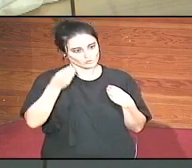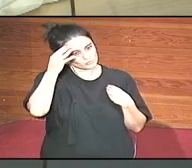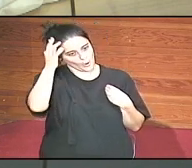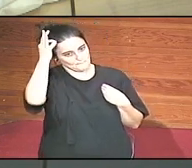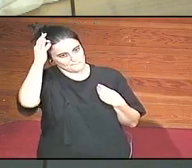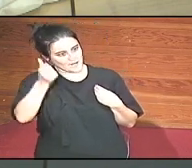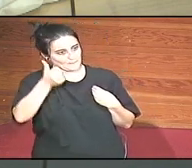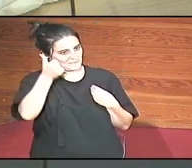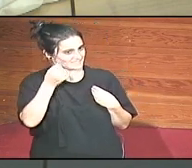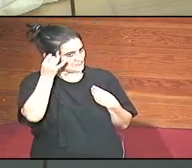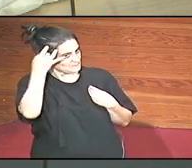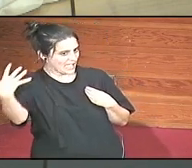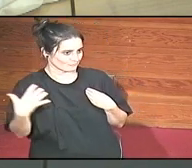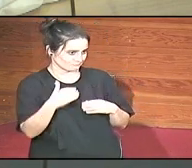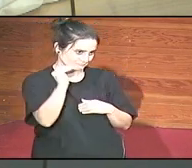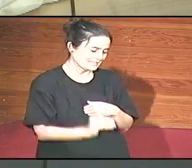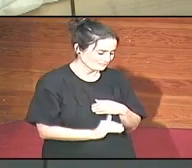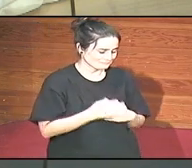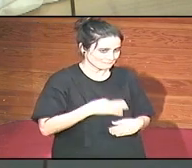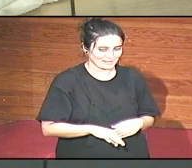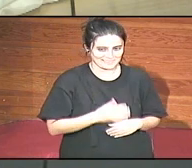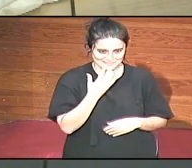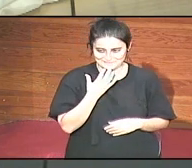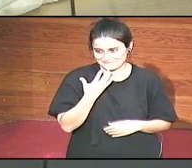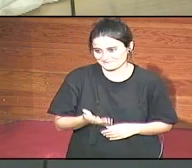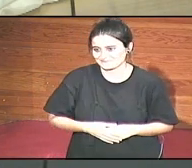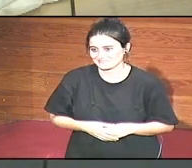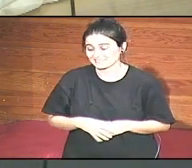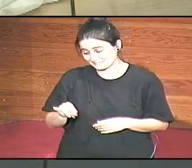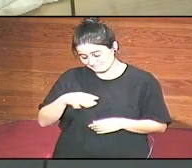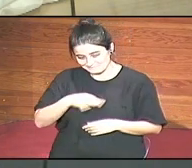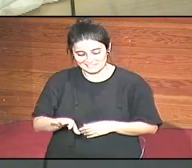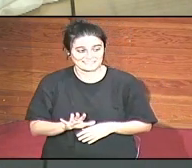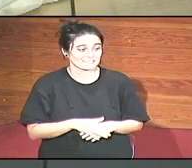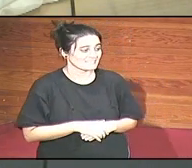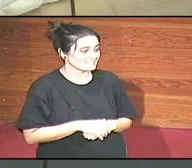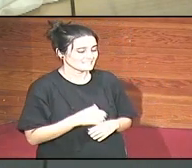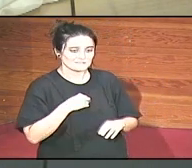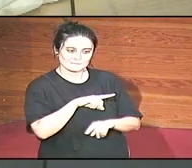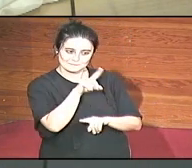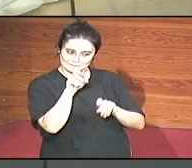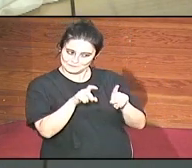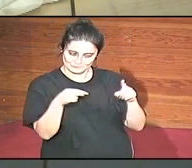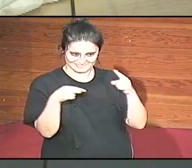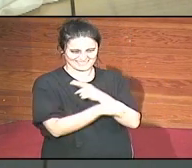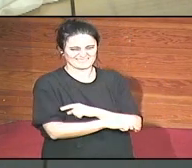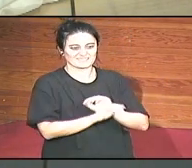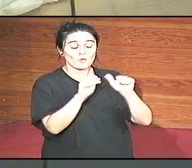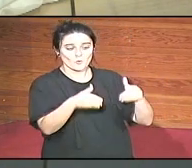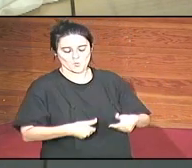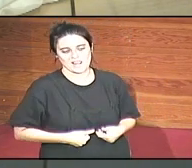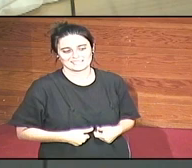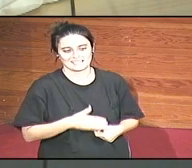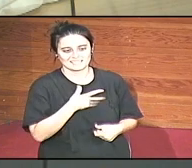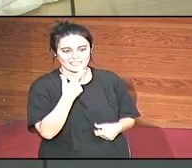blancos prueba pero me preguntas al revés la vuelta o sea cuando pasas